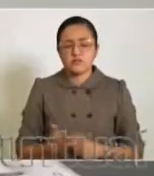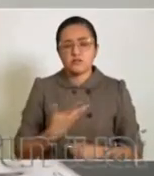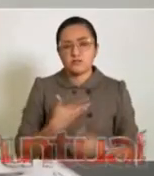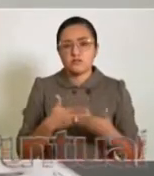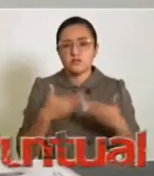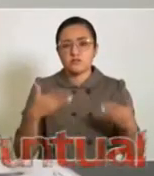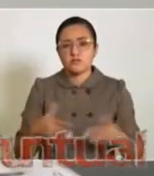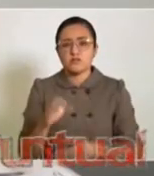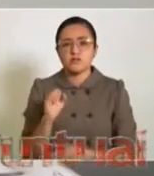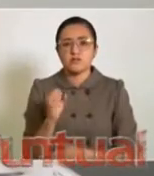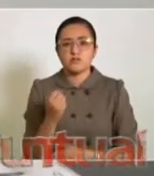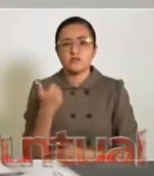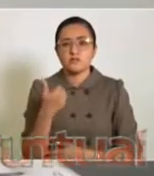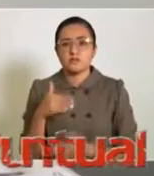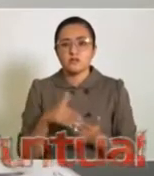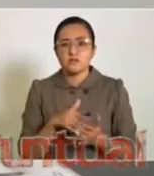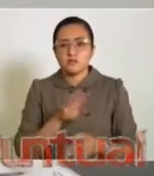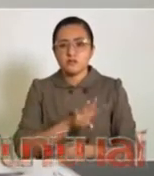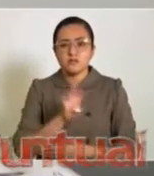Tenemos hasta el momento